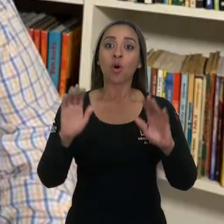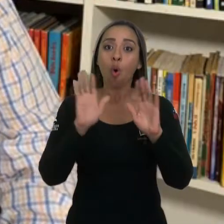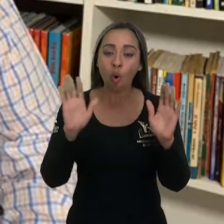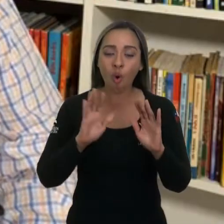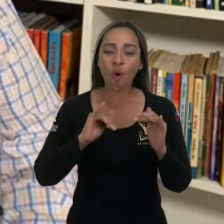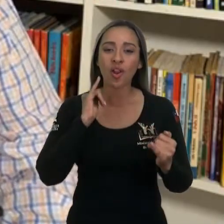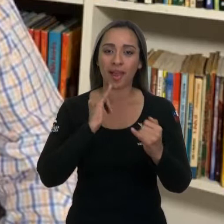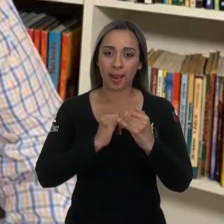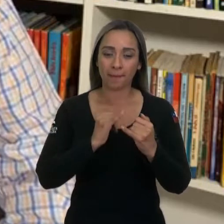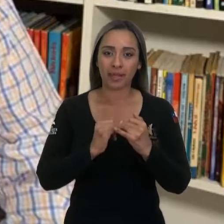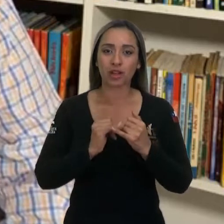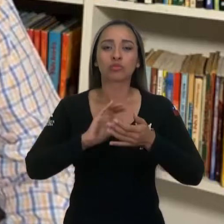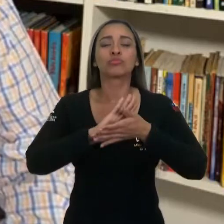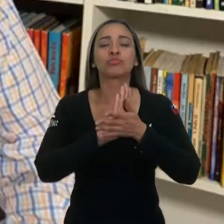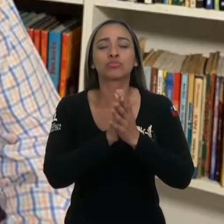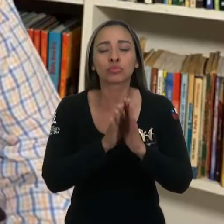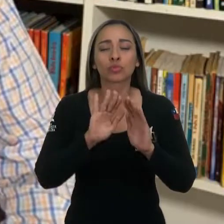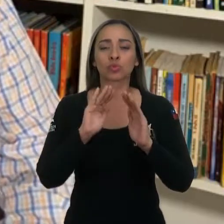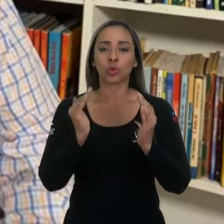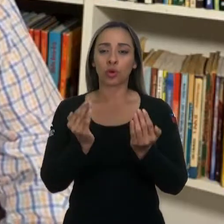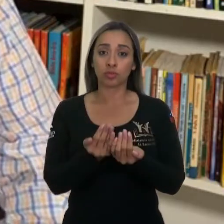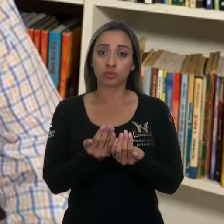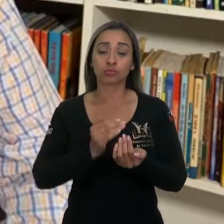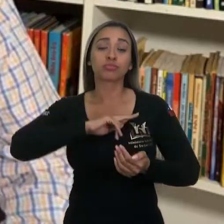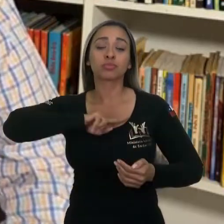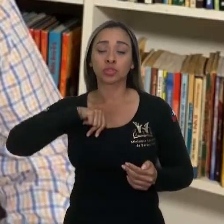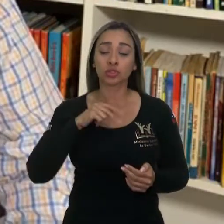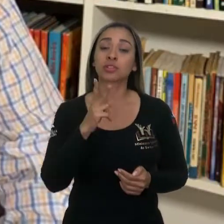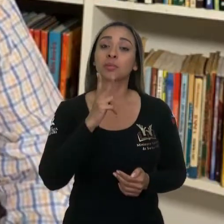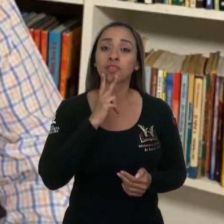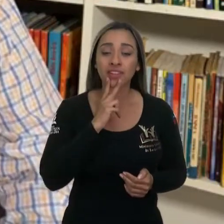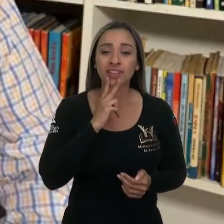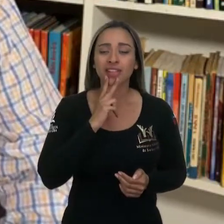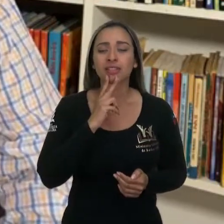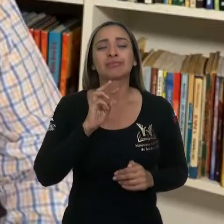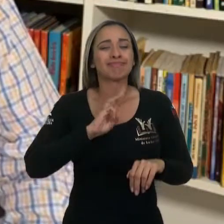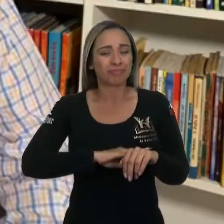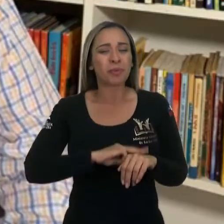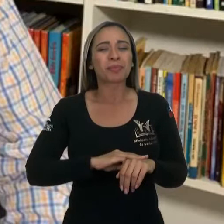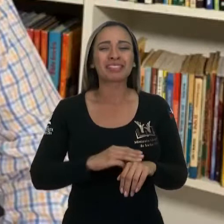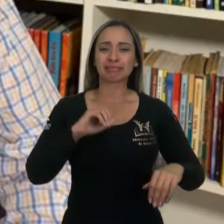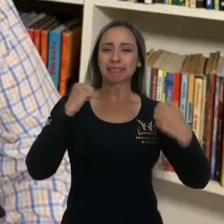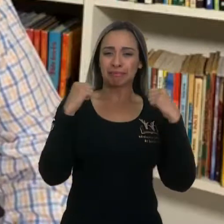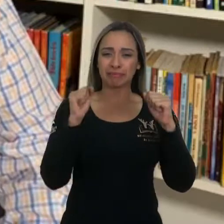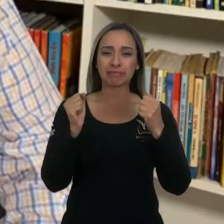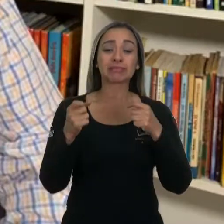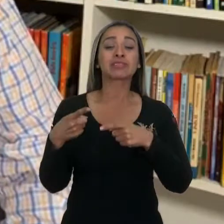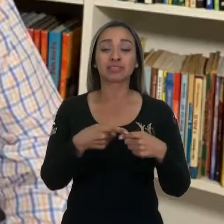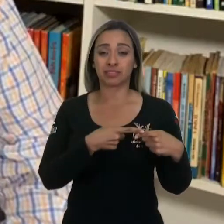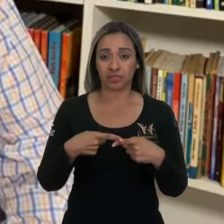Hola amigos queridos de todo el mundo, estamos viviendo momentos de turbulencia social.